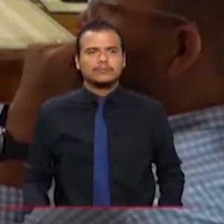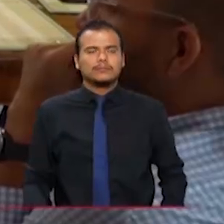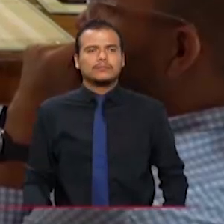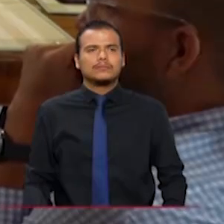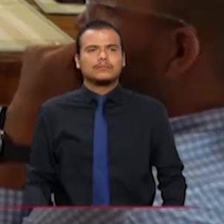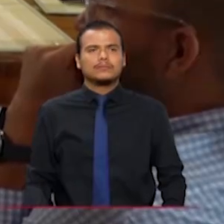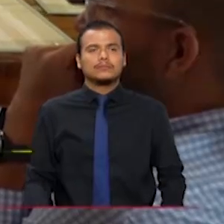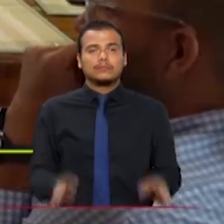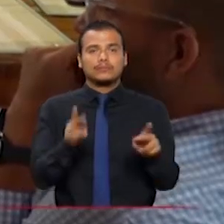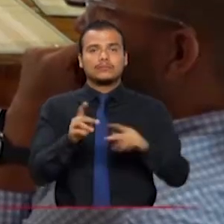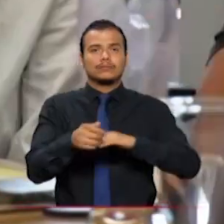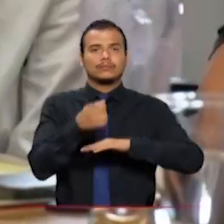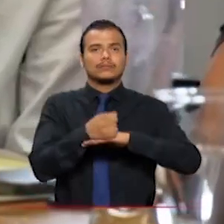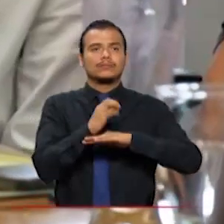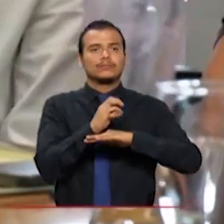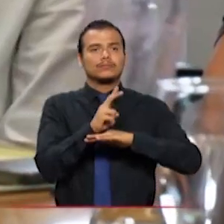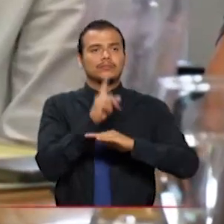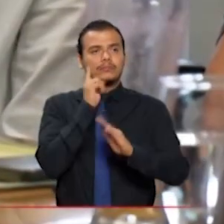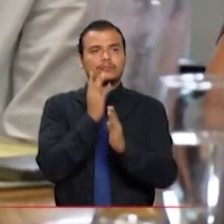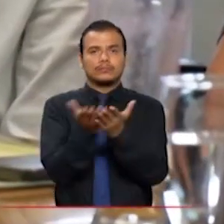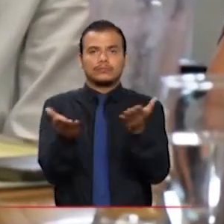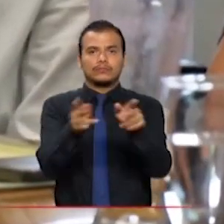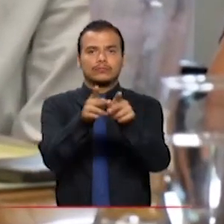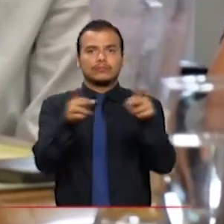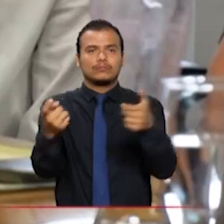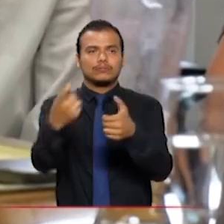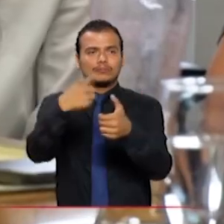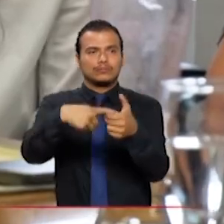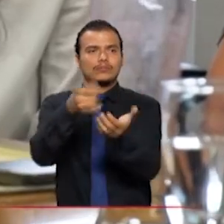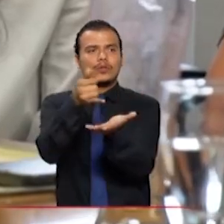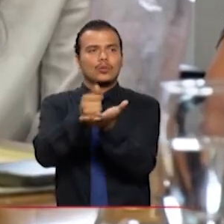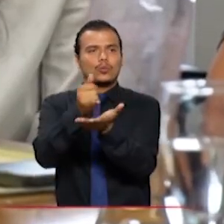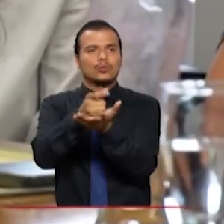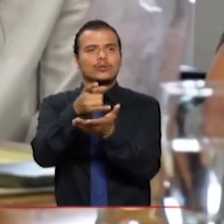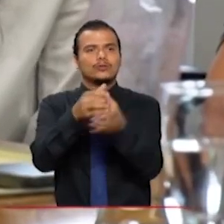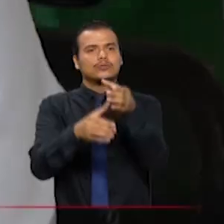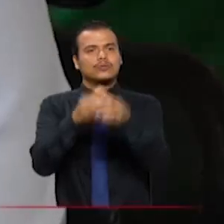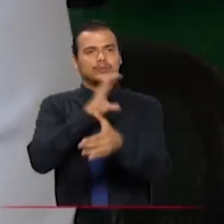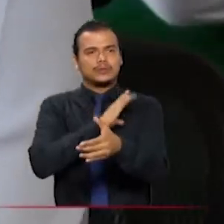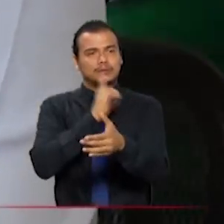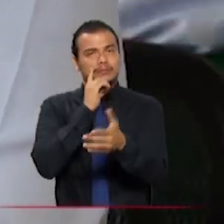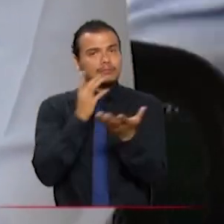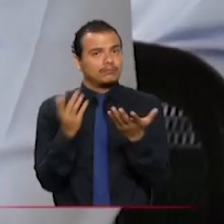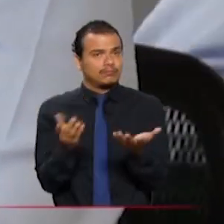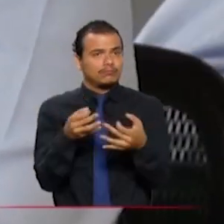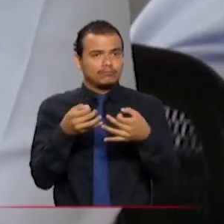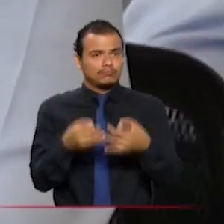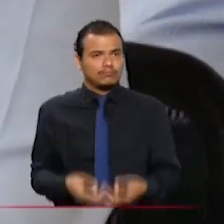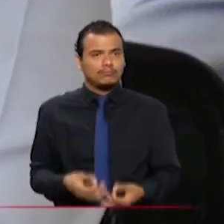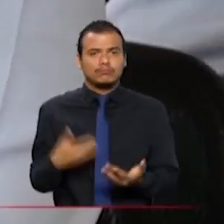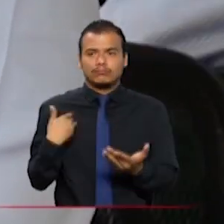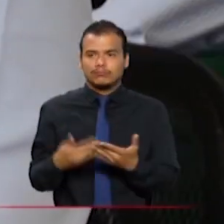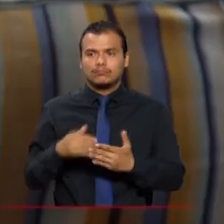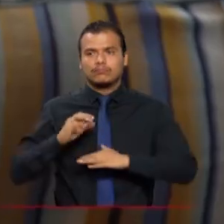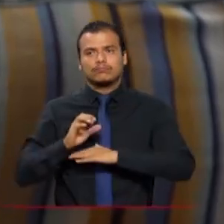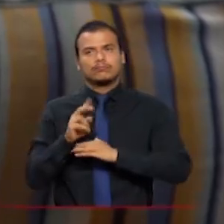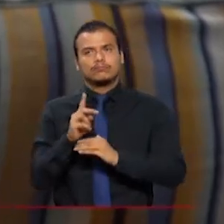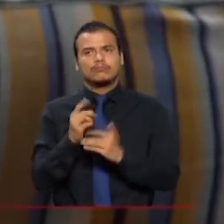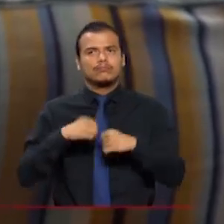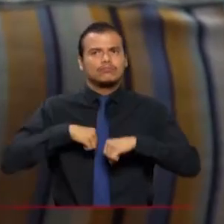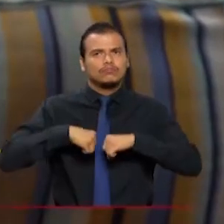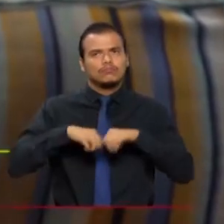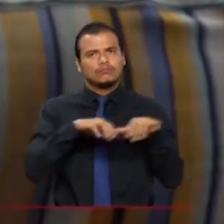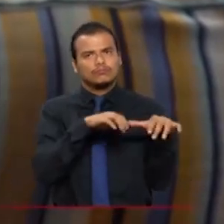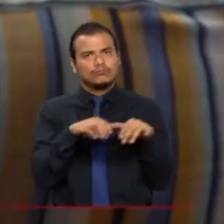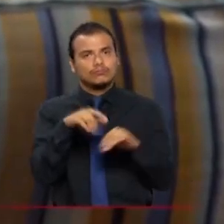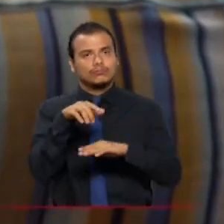El director general de la CBC expuso a los miembros de la Junta Directiva de la Cámara de Comercio de Cali las acciones que viene realizando la CBC y los